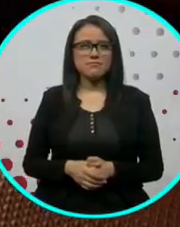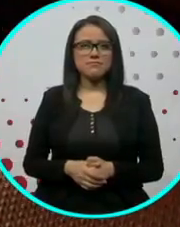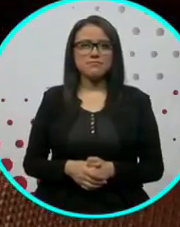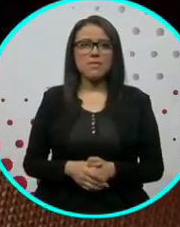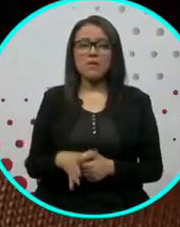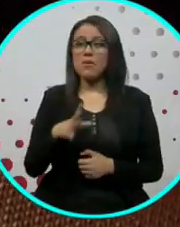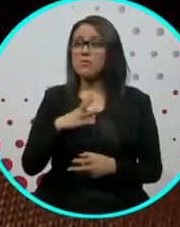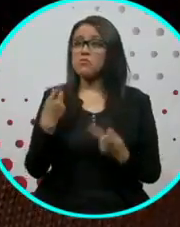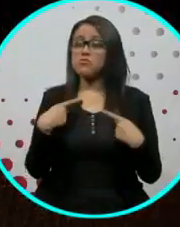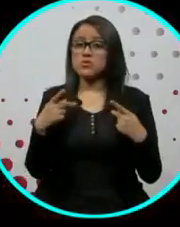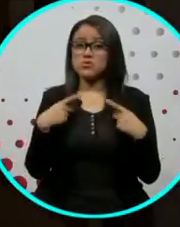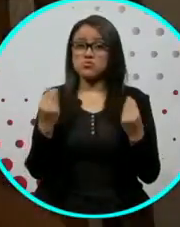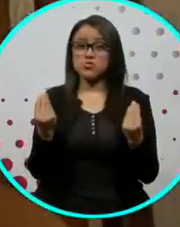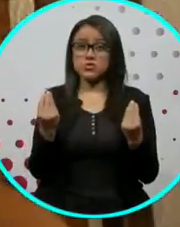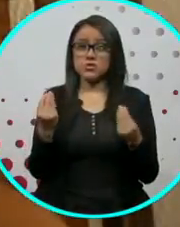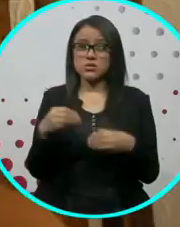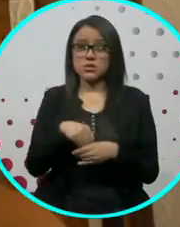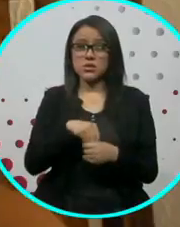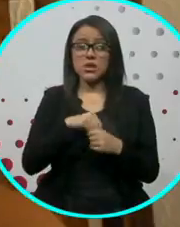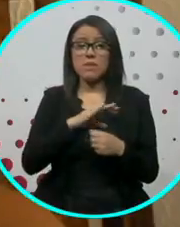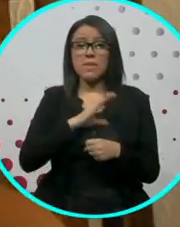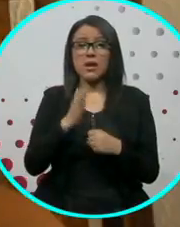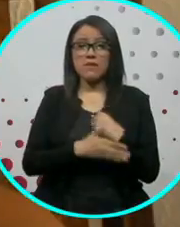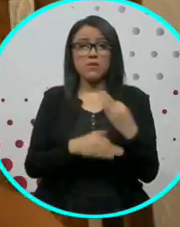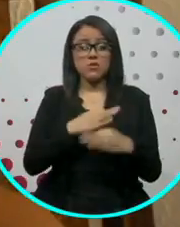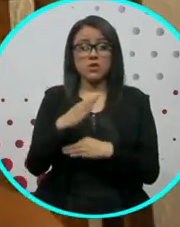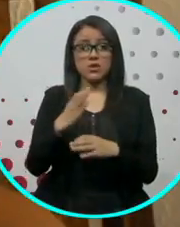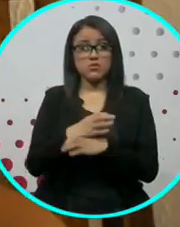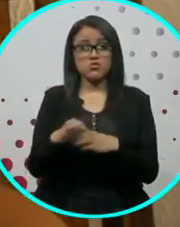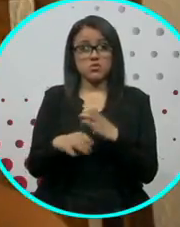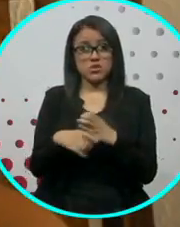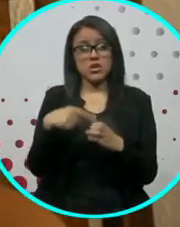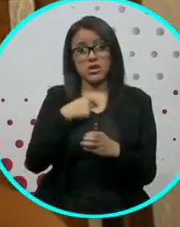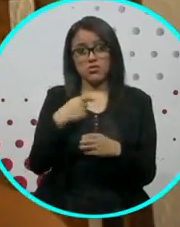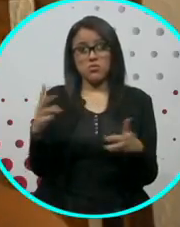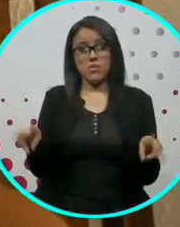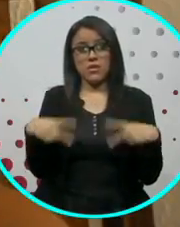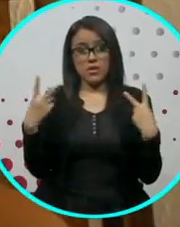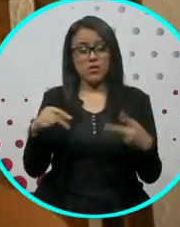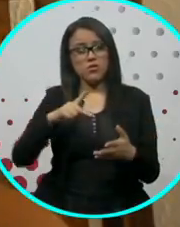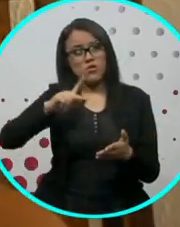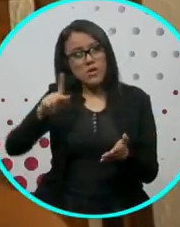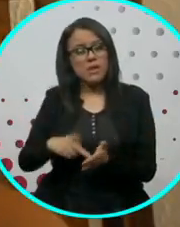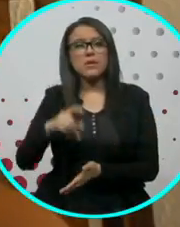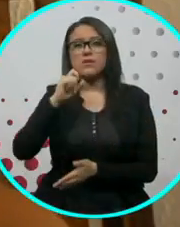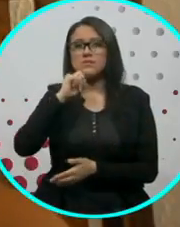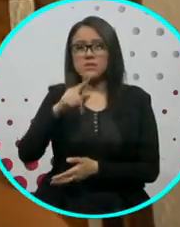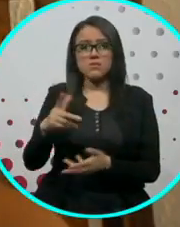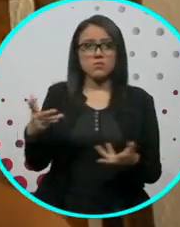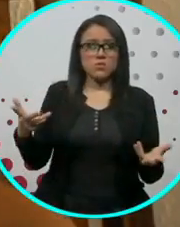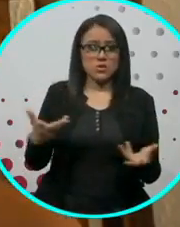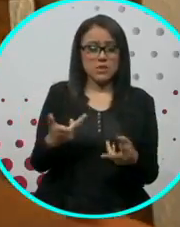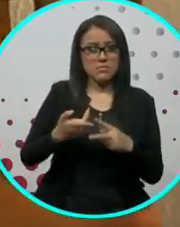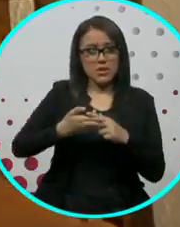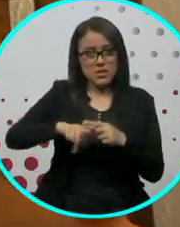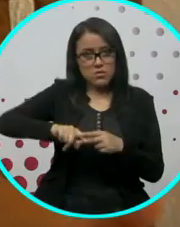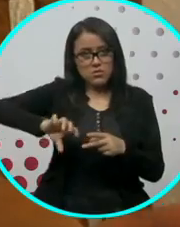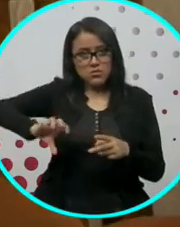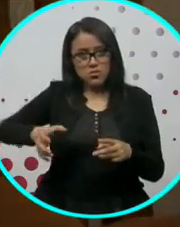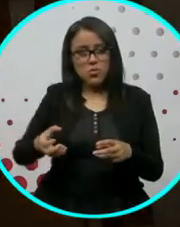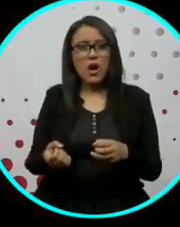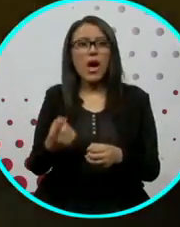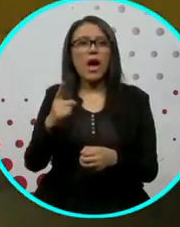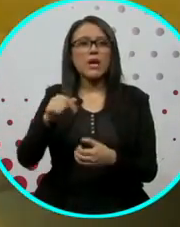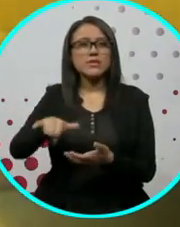Tuve mucha gente. Se me acaba toda la mercancía que estaba vendiendo. Vuelvo a prender todo. Empieza a hervir